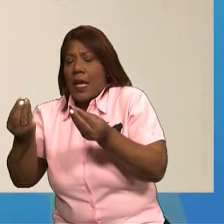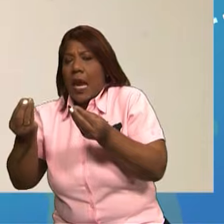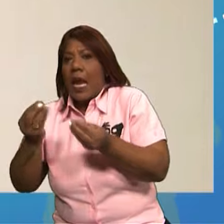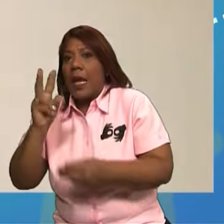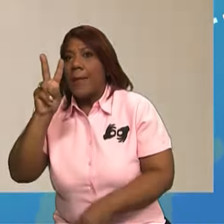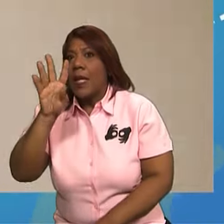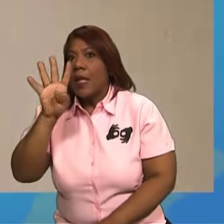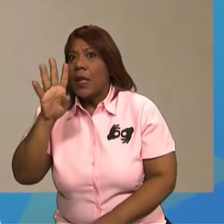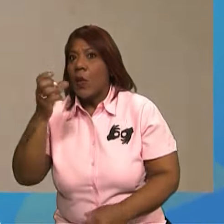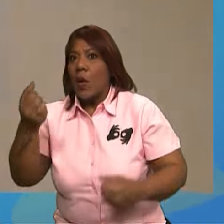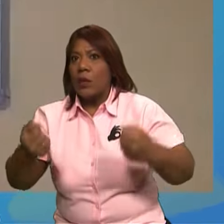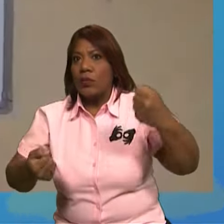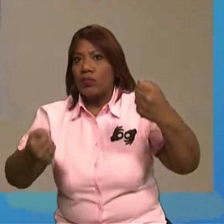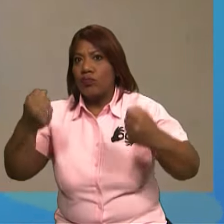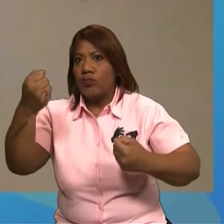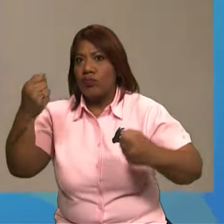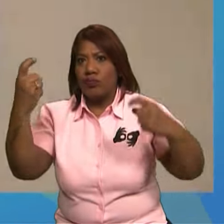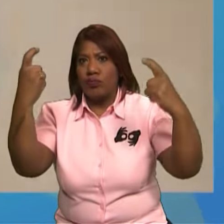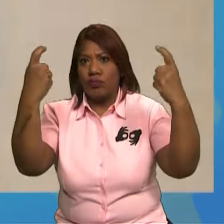carga?